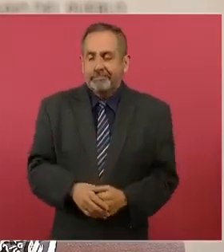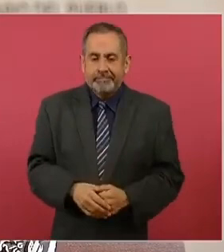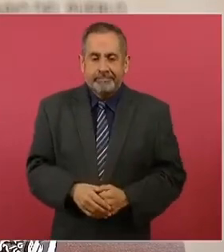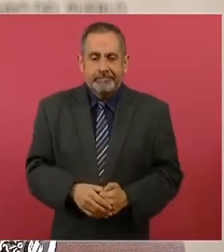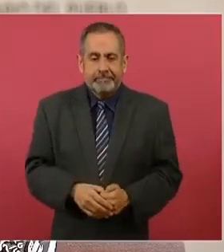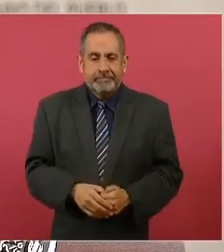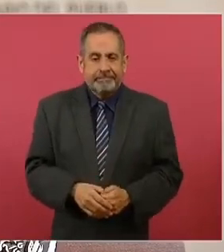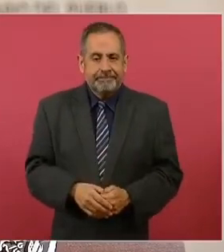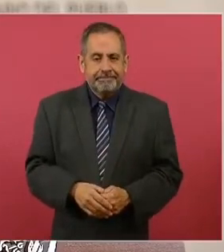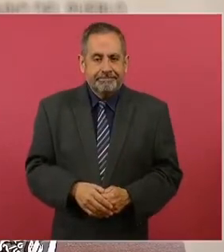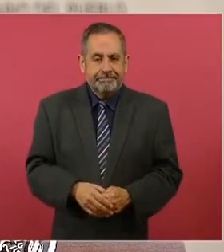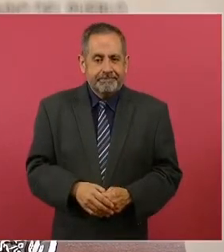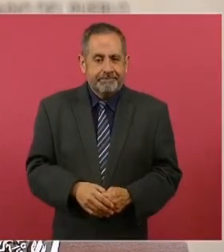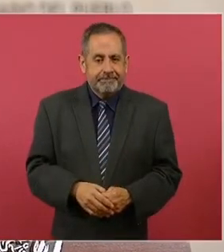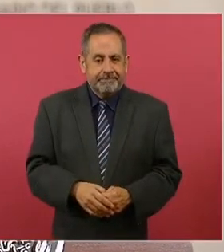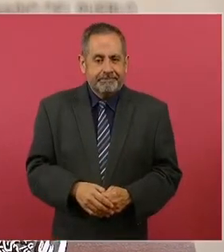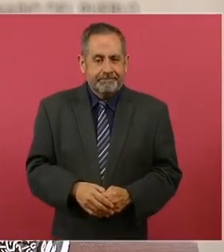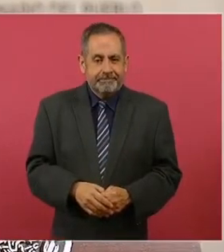tienen que